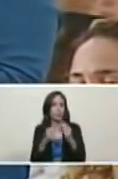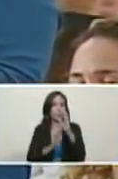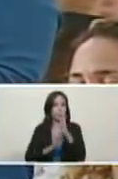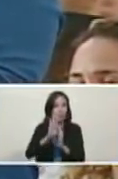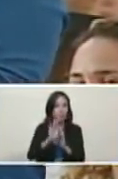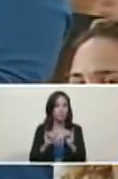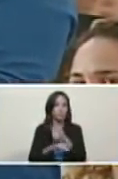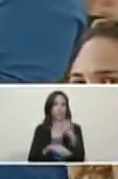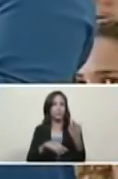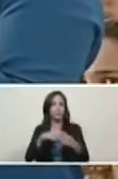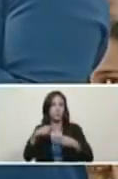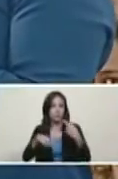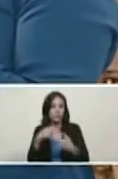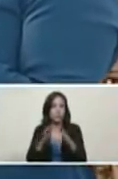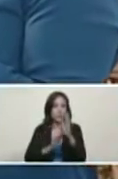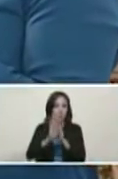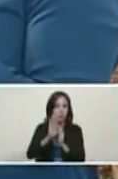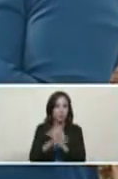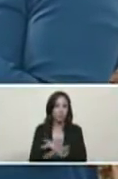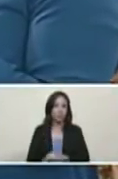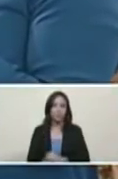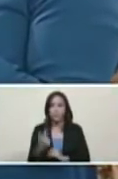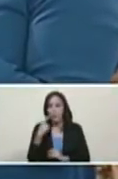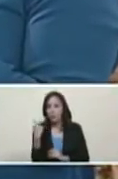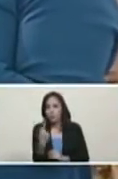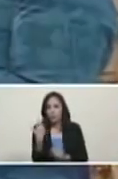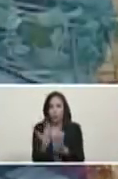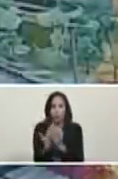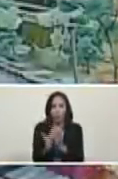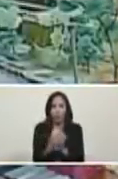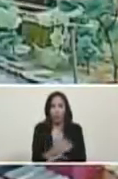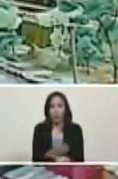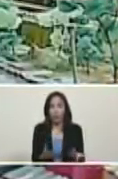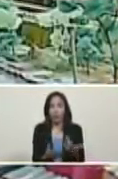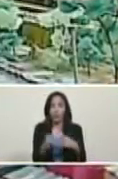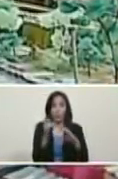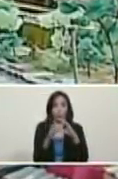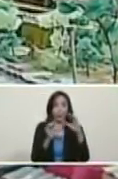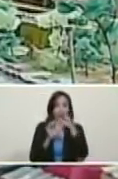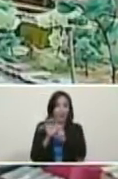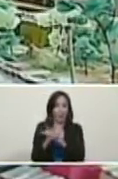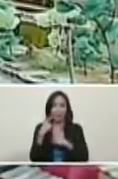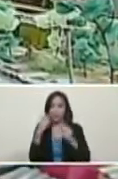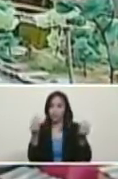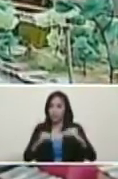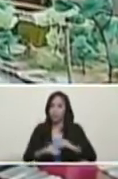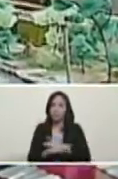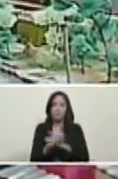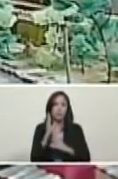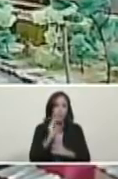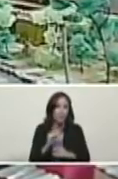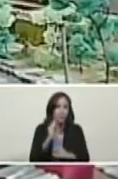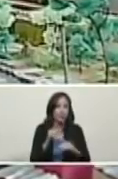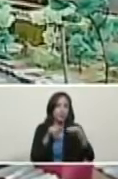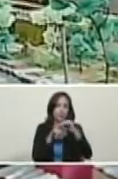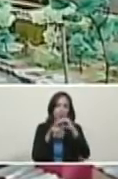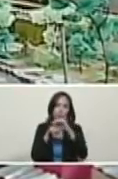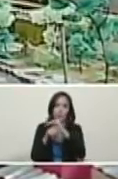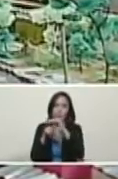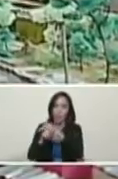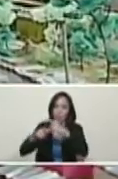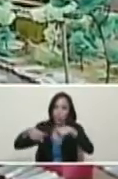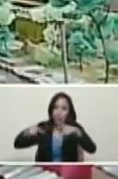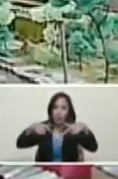la revolución bolivariana, porque ahí no hemos medido solo los avances a través del carnet de la patria. Nosotros fuimos a experiencias donde